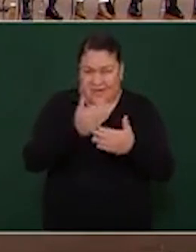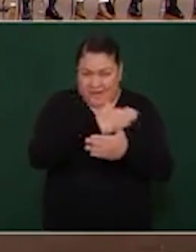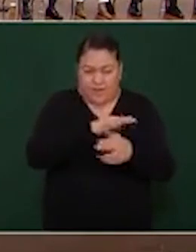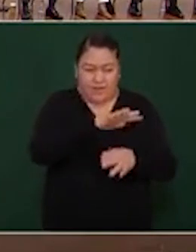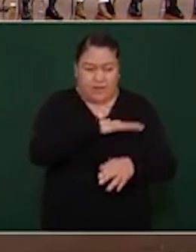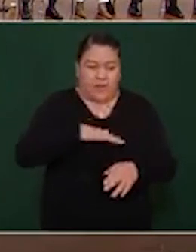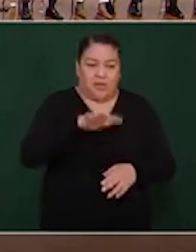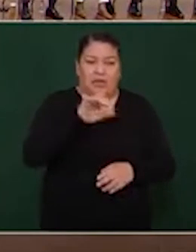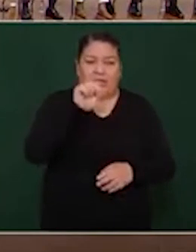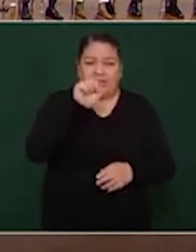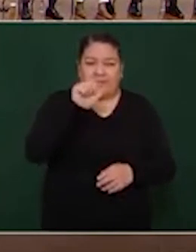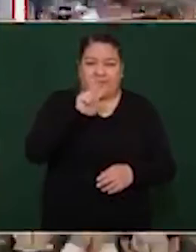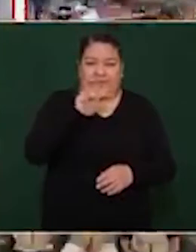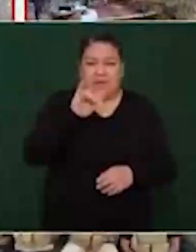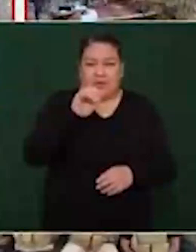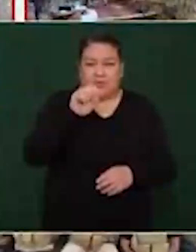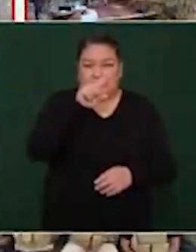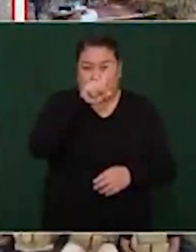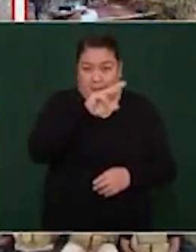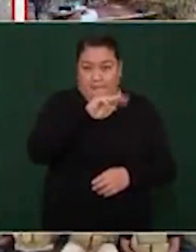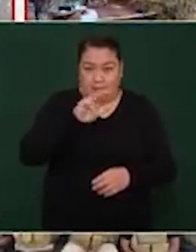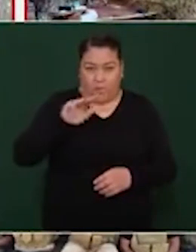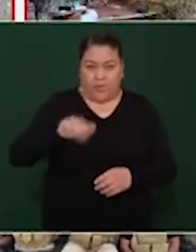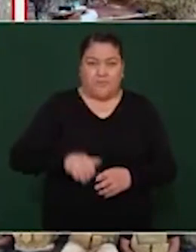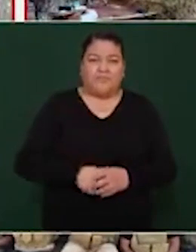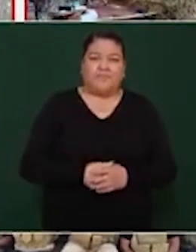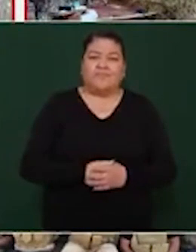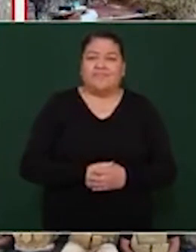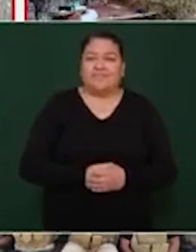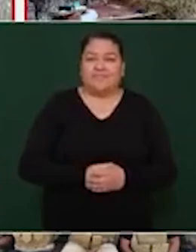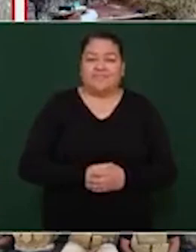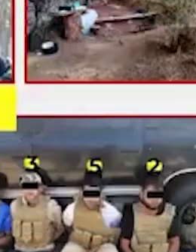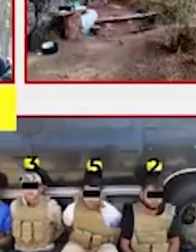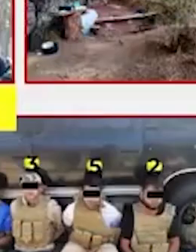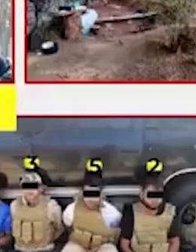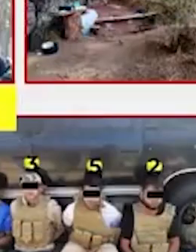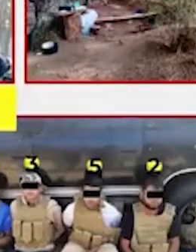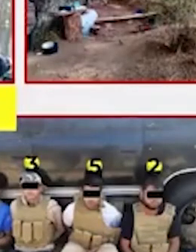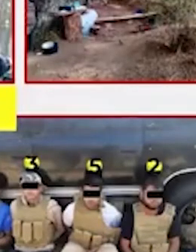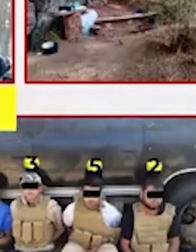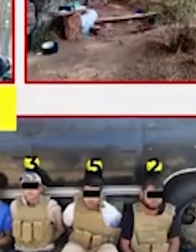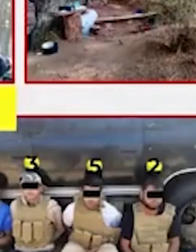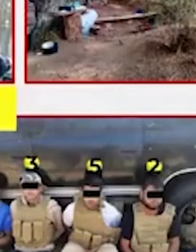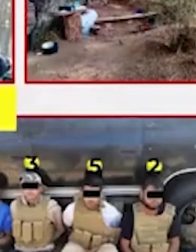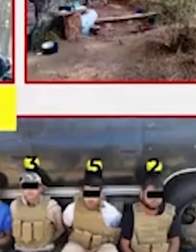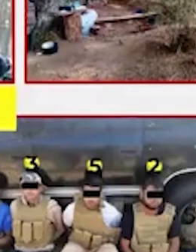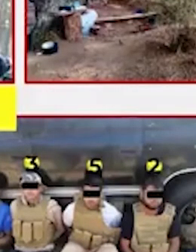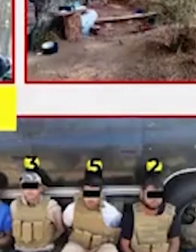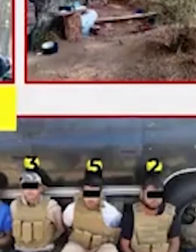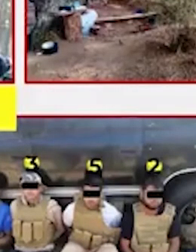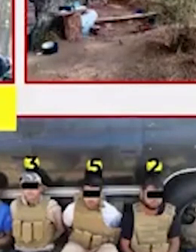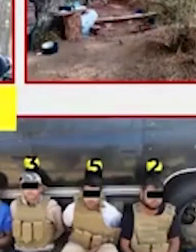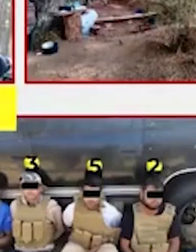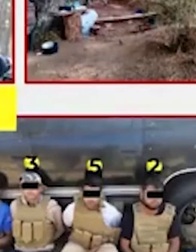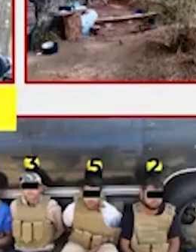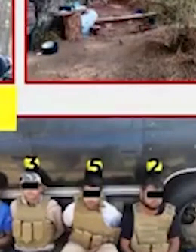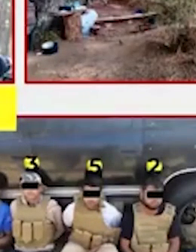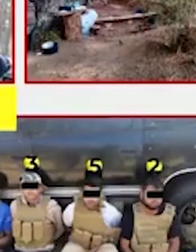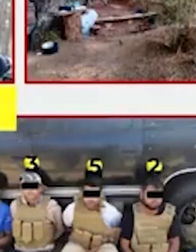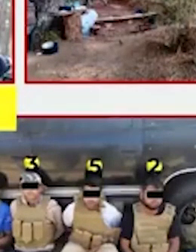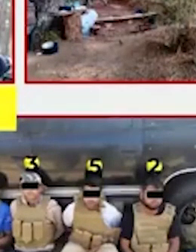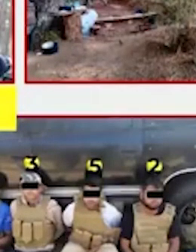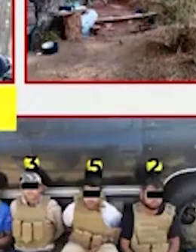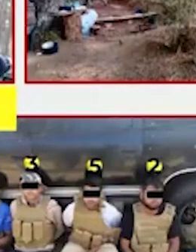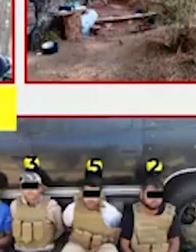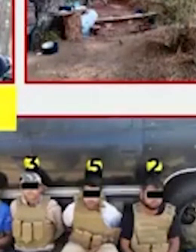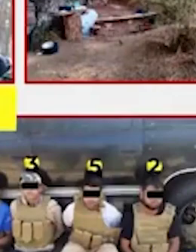José de Gracia en Michoacán, donde elementos del grupo Pájaro Sierra, vinculado al Cártel Jalisco